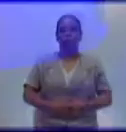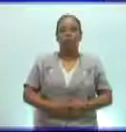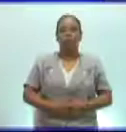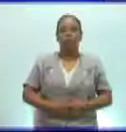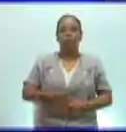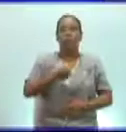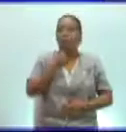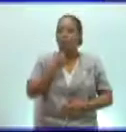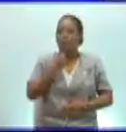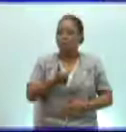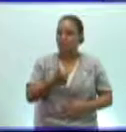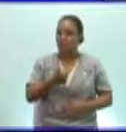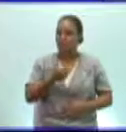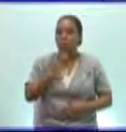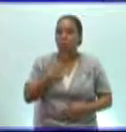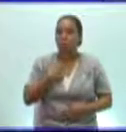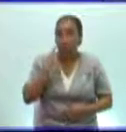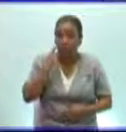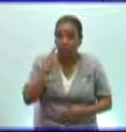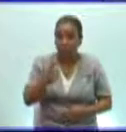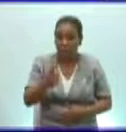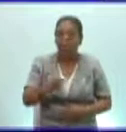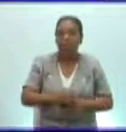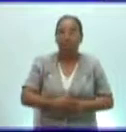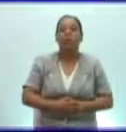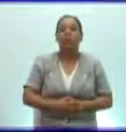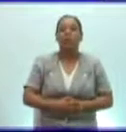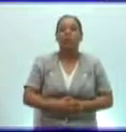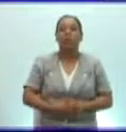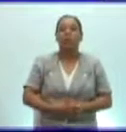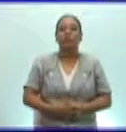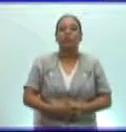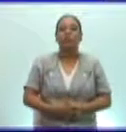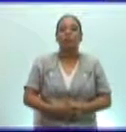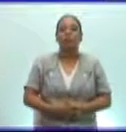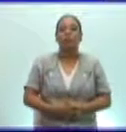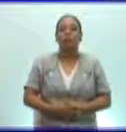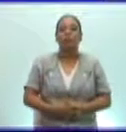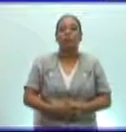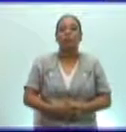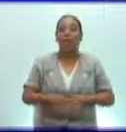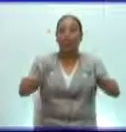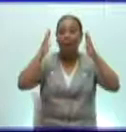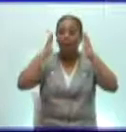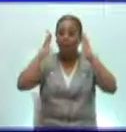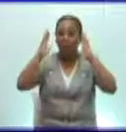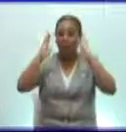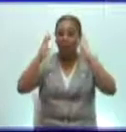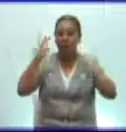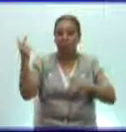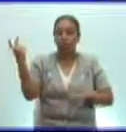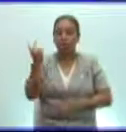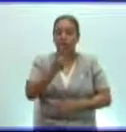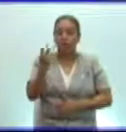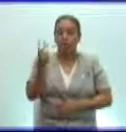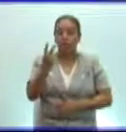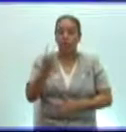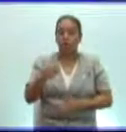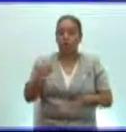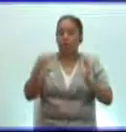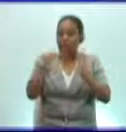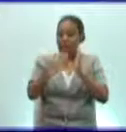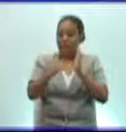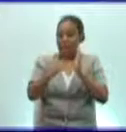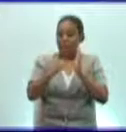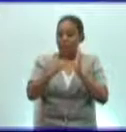Pues bien, como ustedes estuvieron apreciando, las concentraciones de estos iones en el medio